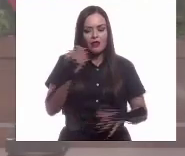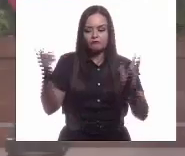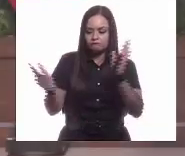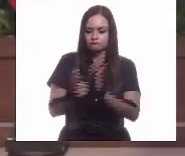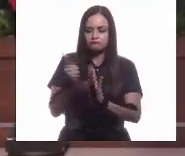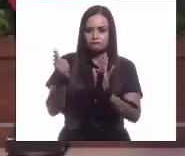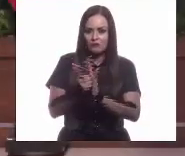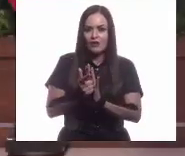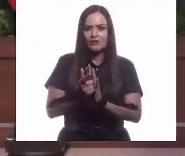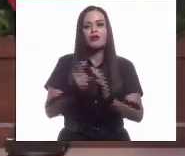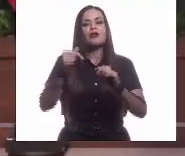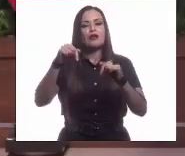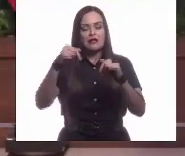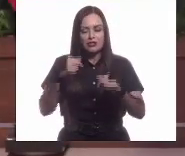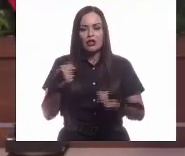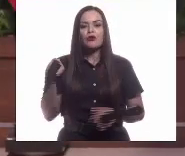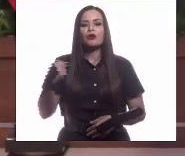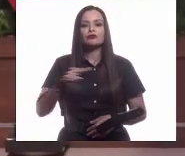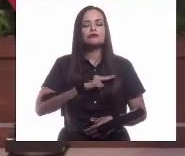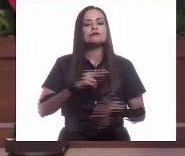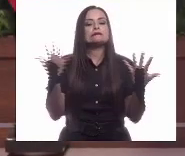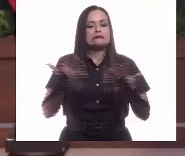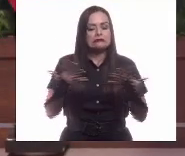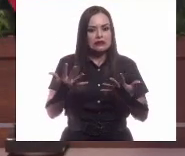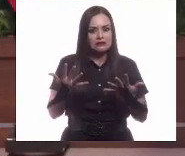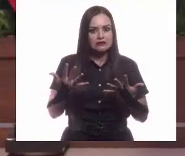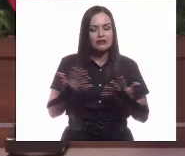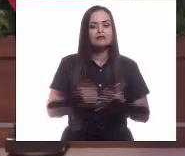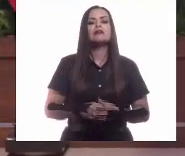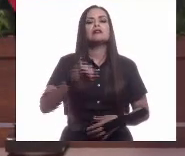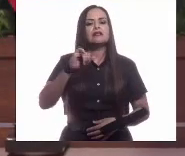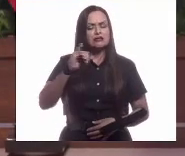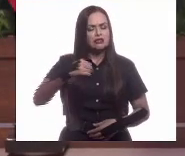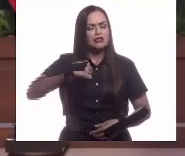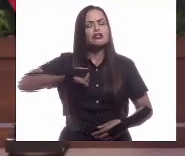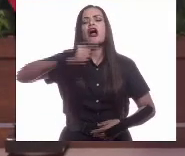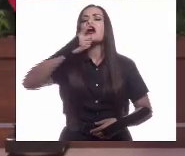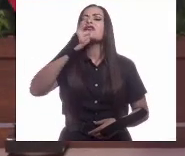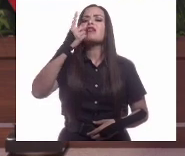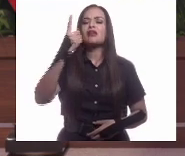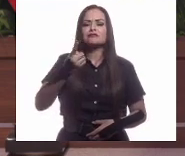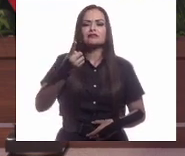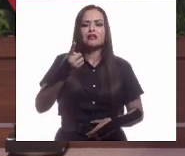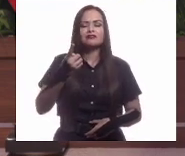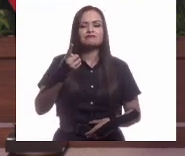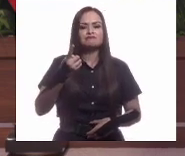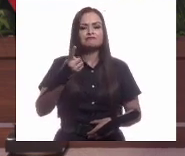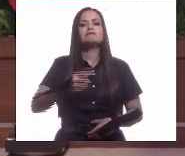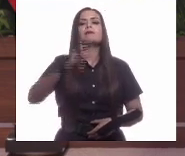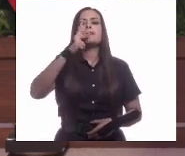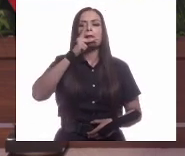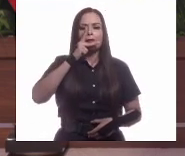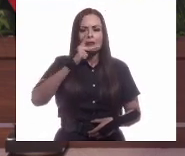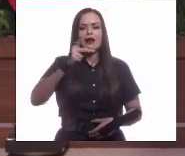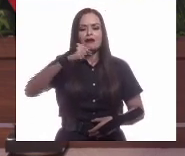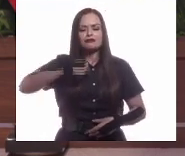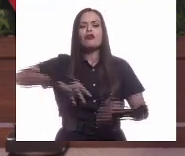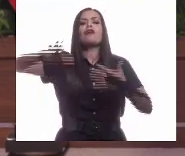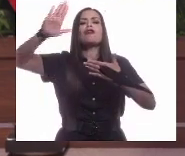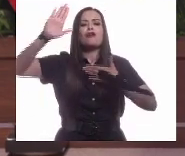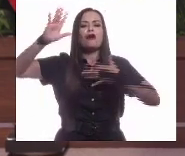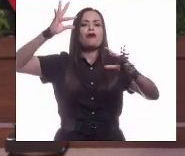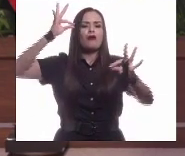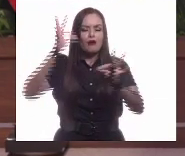en esta administración. Y puedo anunciarlo con satisfacción. Palabra cumplida.